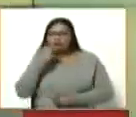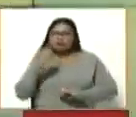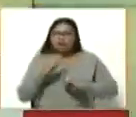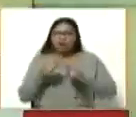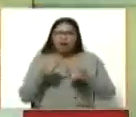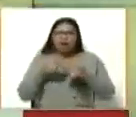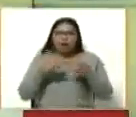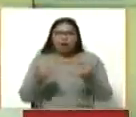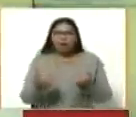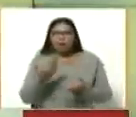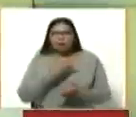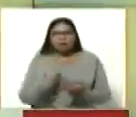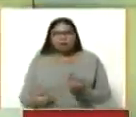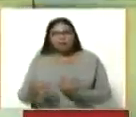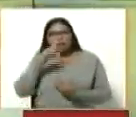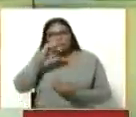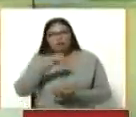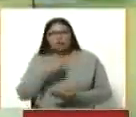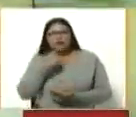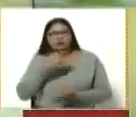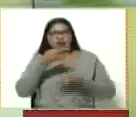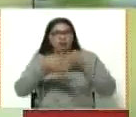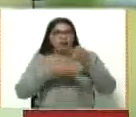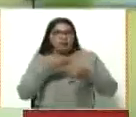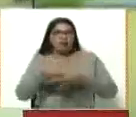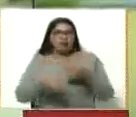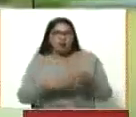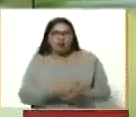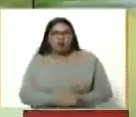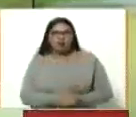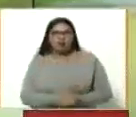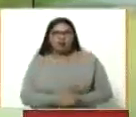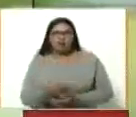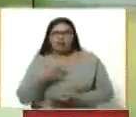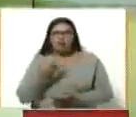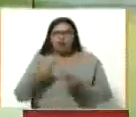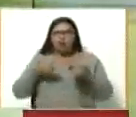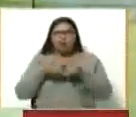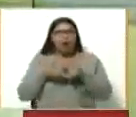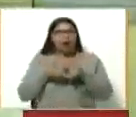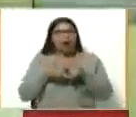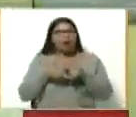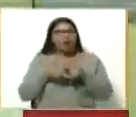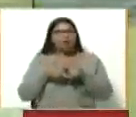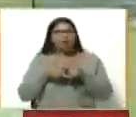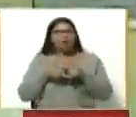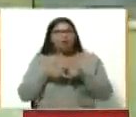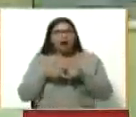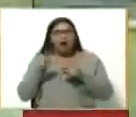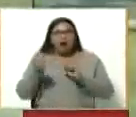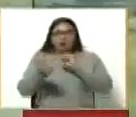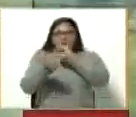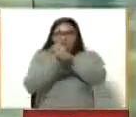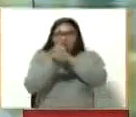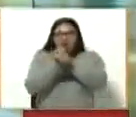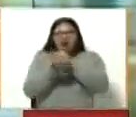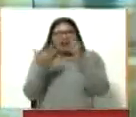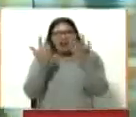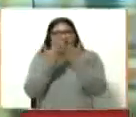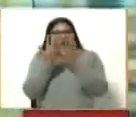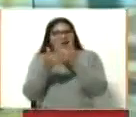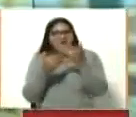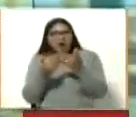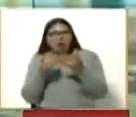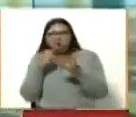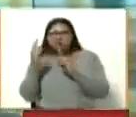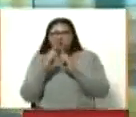Estado justamente decía, hablando en el sentido del diplomático Alexa, que era un prisionero de guerra, ¿no? Y esto quizás tiene